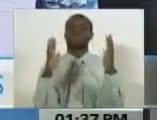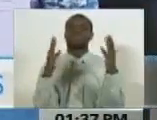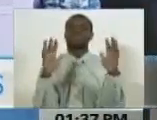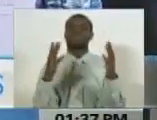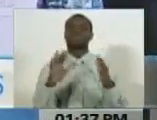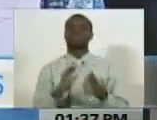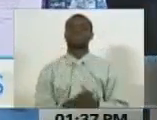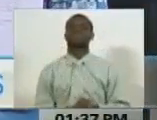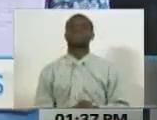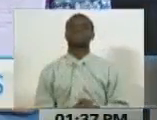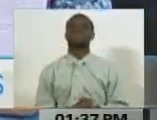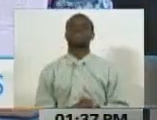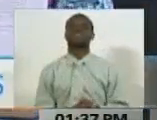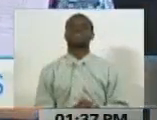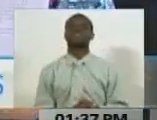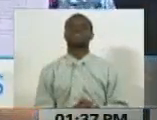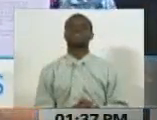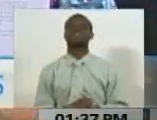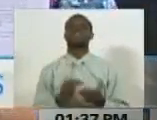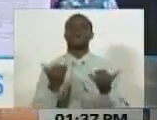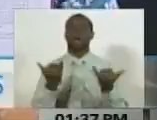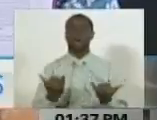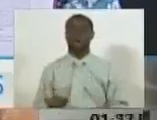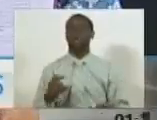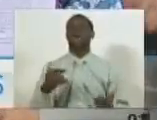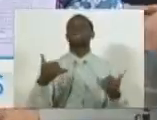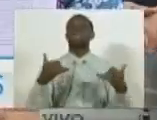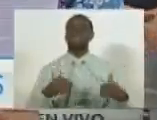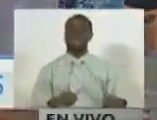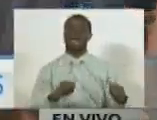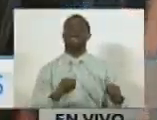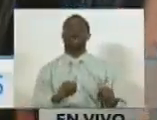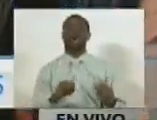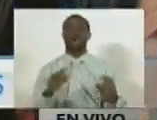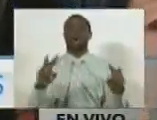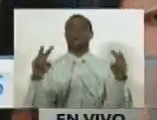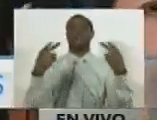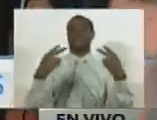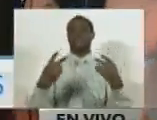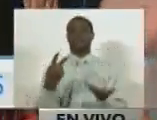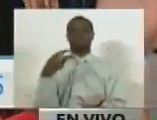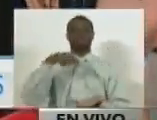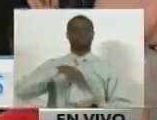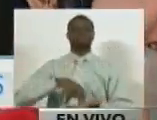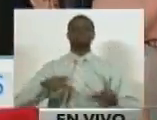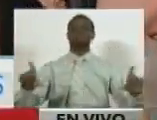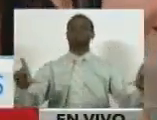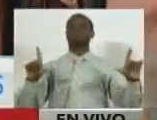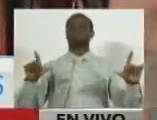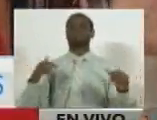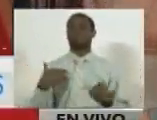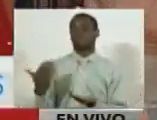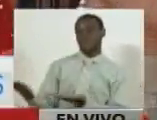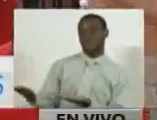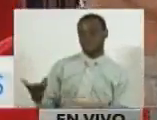Yo creo que ahora sí la va a ver la hija, porque va a hablar desde aquí, desde el podium. Bienvenida.